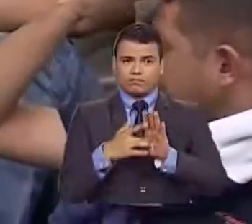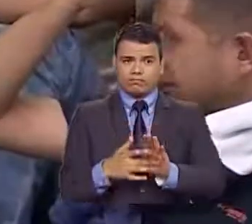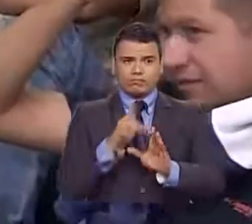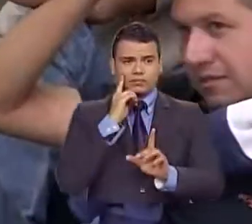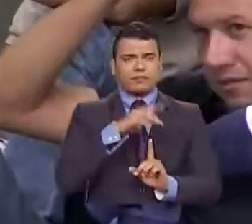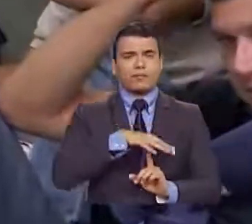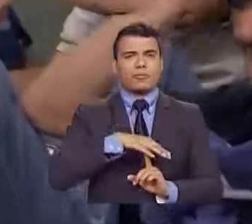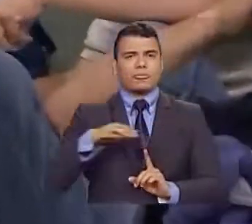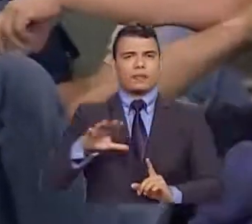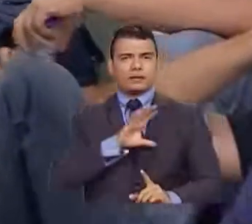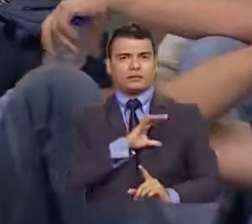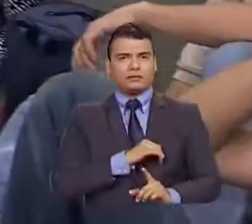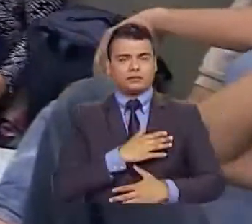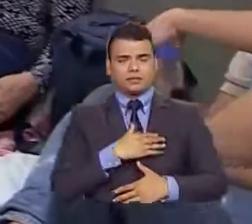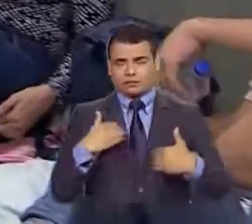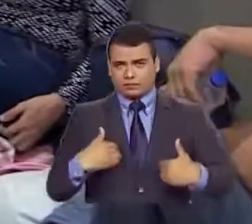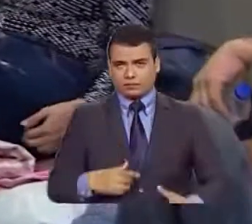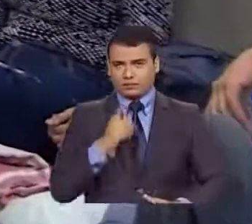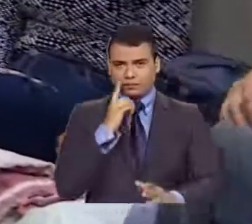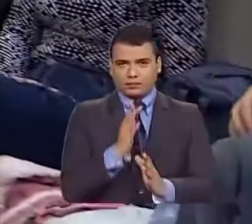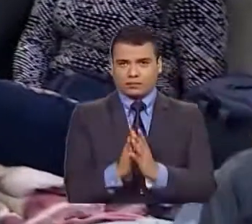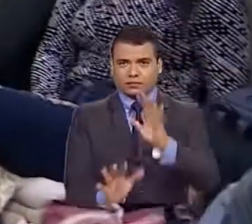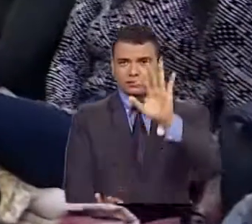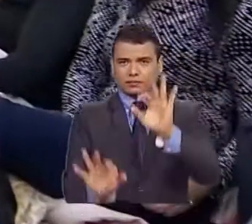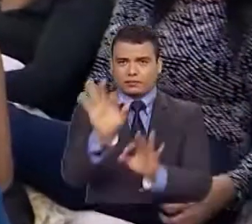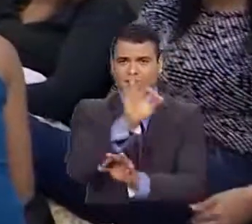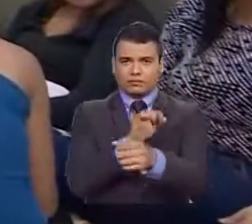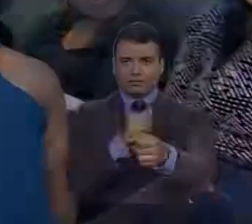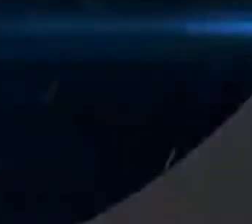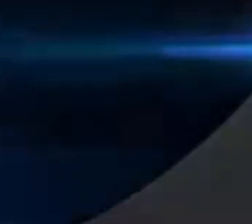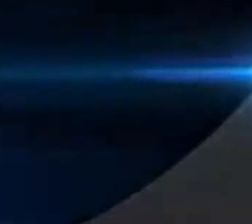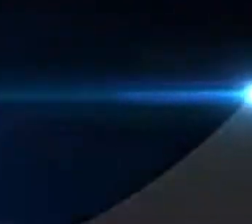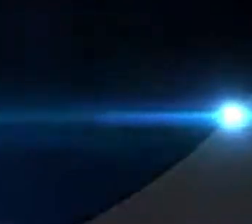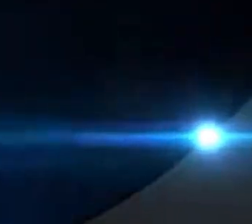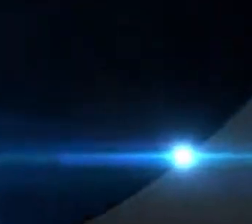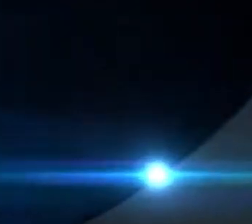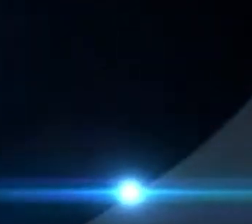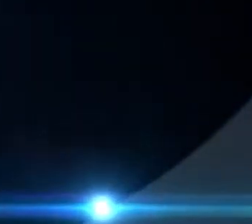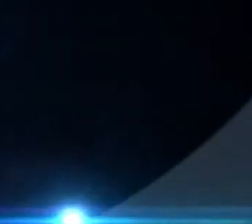desde la terminal de transportes de Cali, Wilson Morales, Telepacífico Noticias, más cerca de la región.